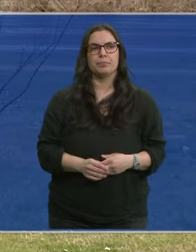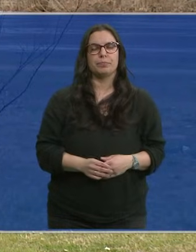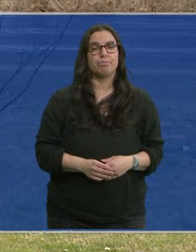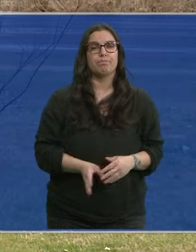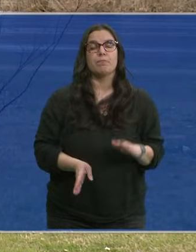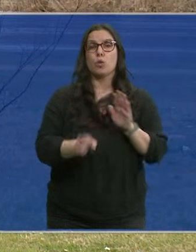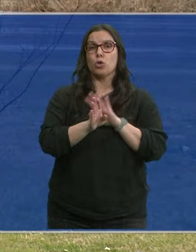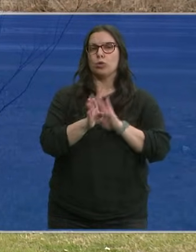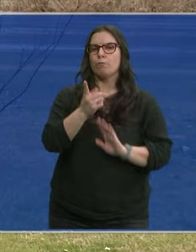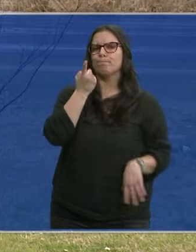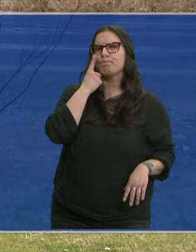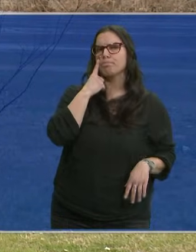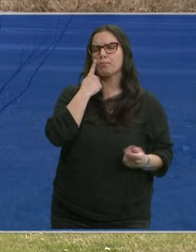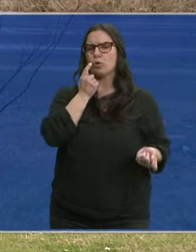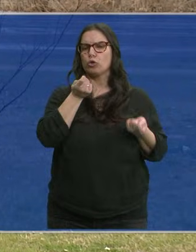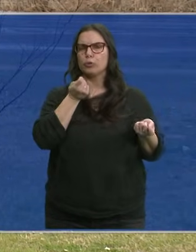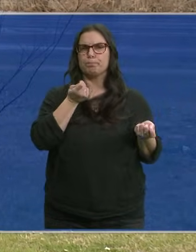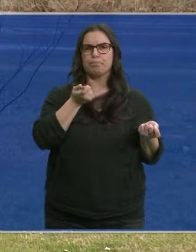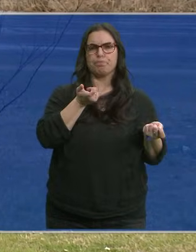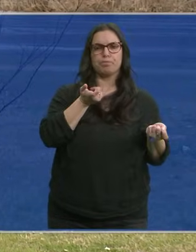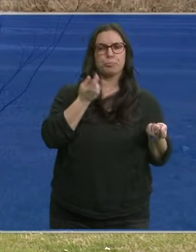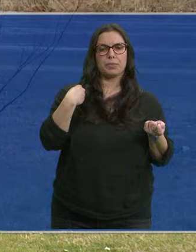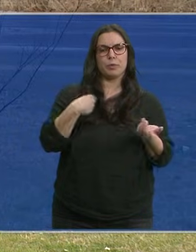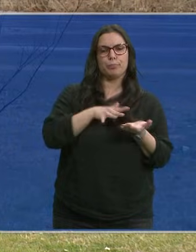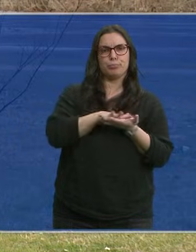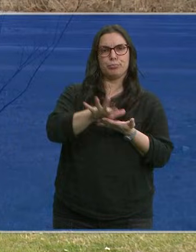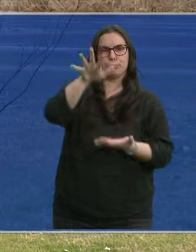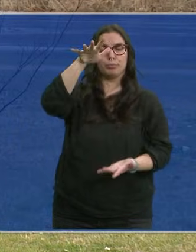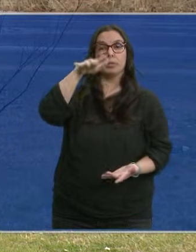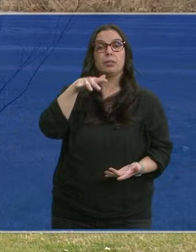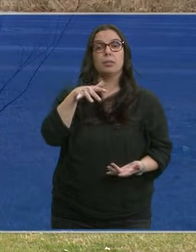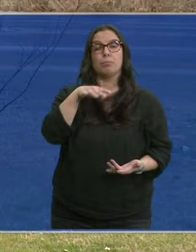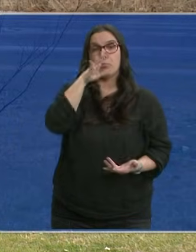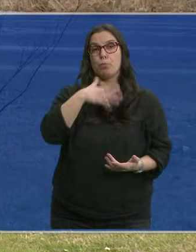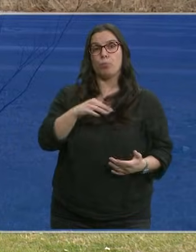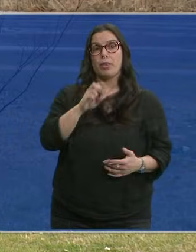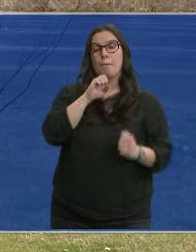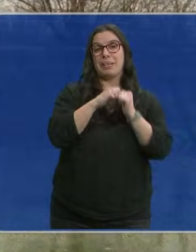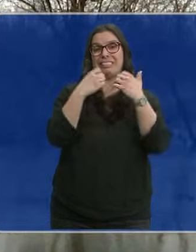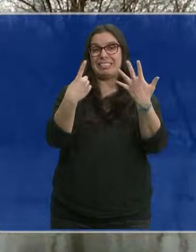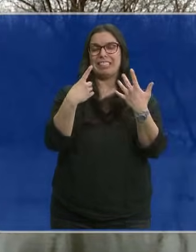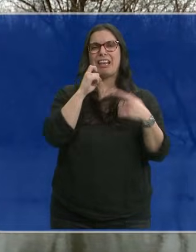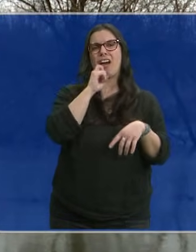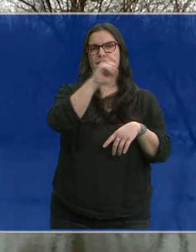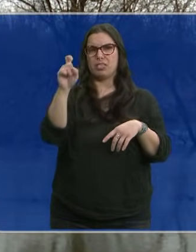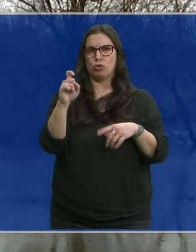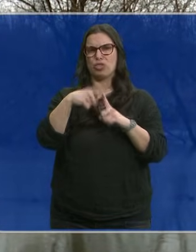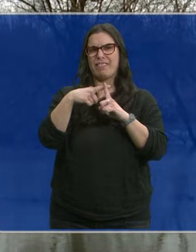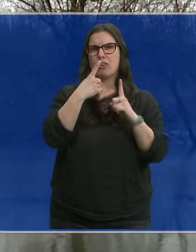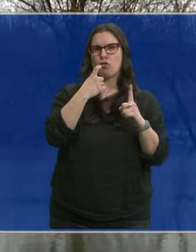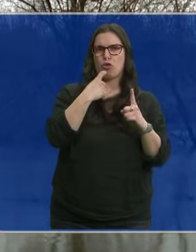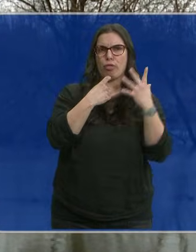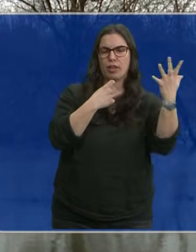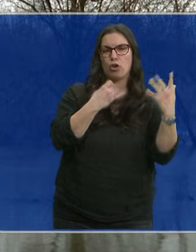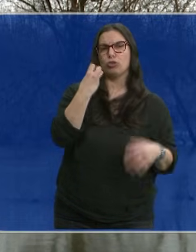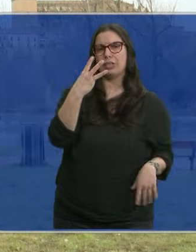Continúa la atención y estrecha vigilancia sobre las crecidas en la cuenca del Duero, con 26 avisos activos, 5 de ellos en nivel rojo,